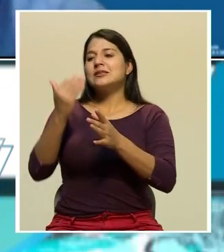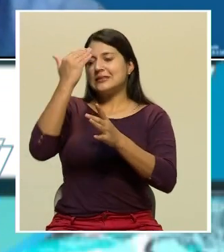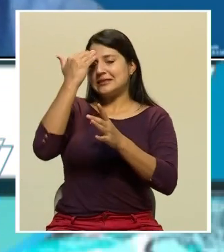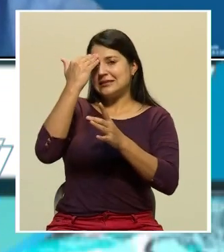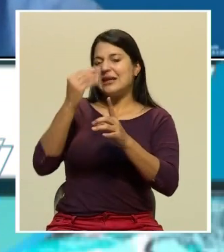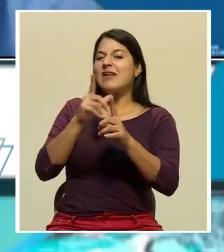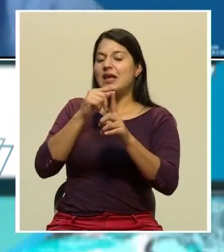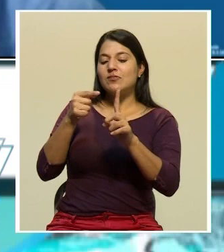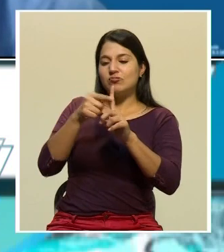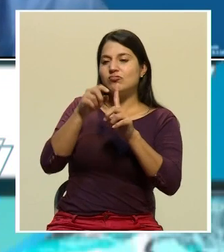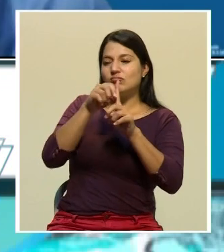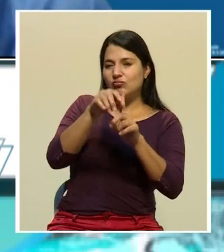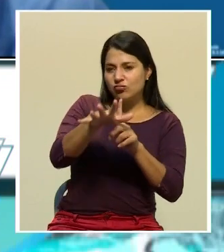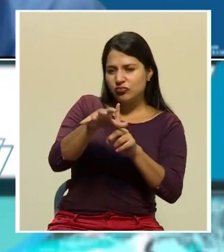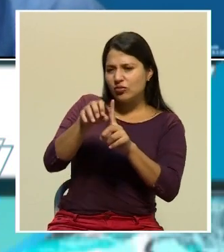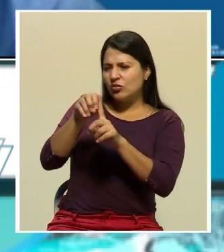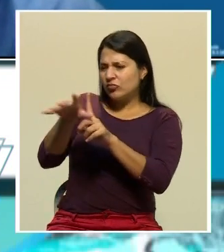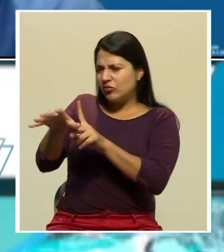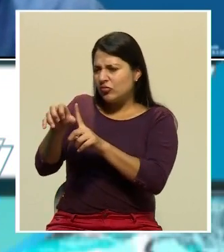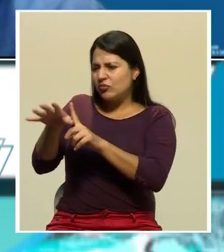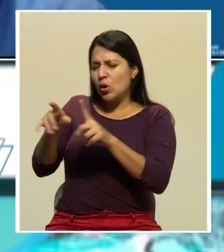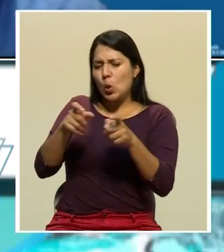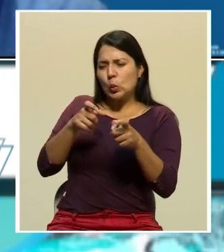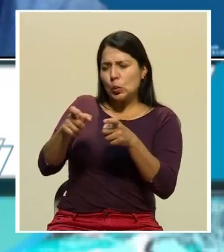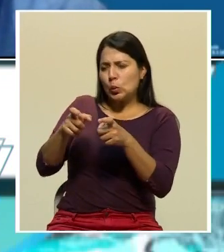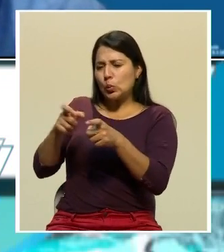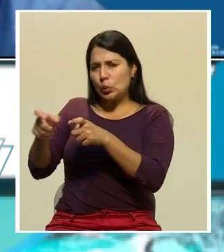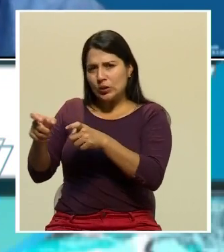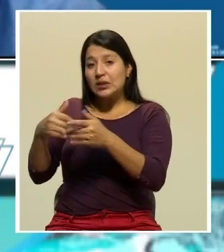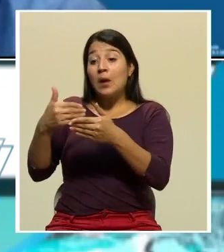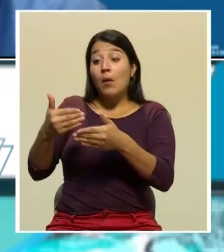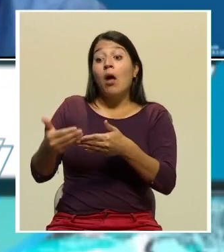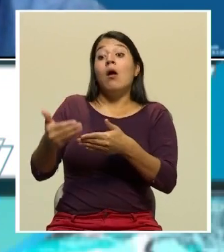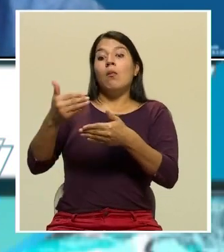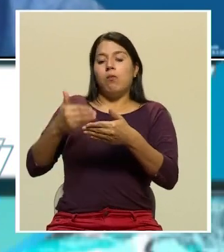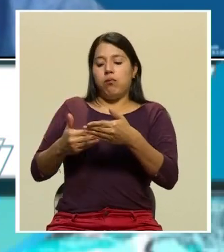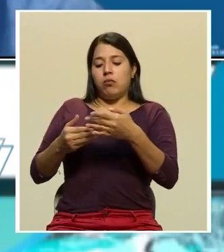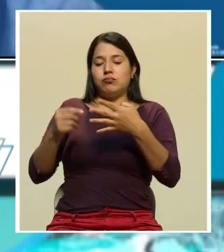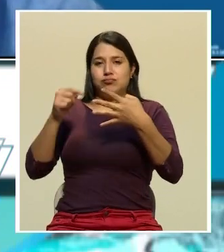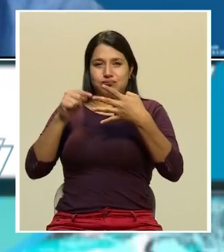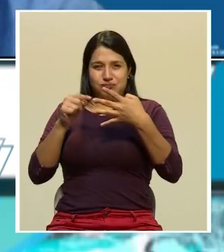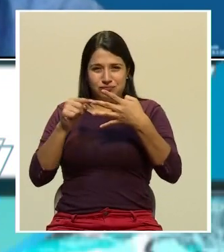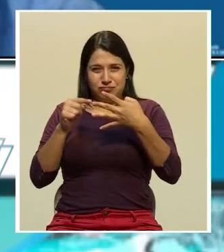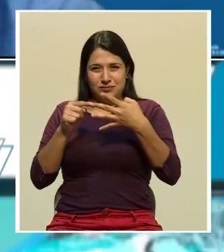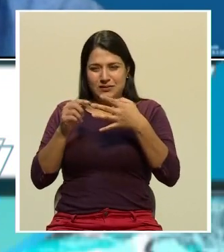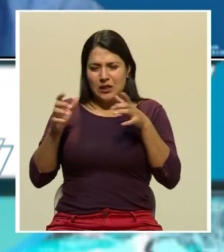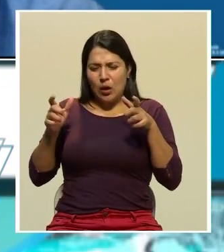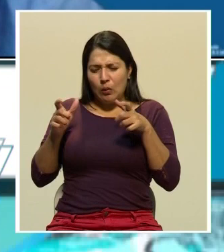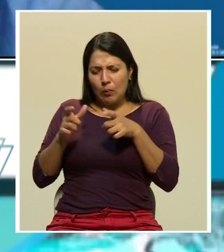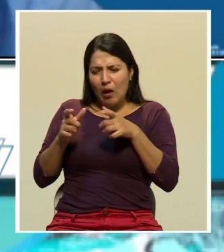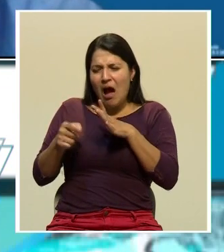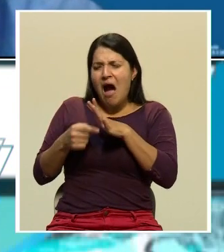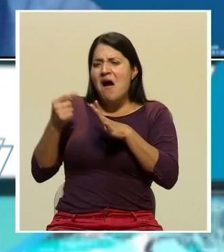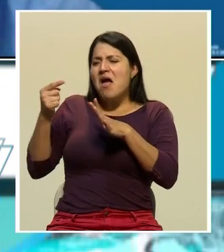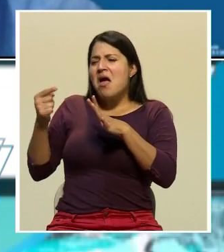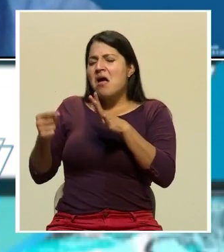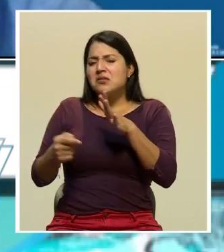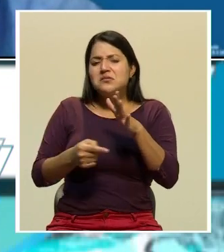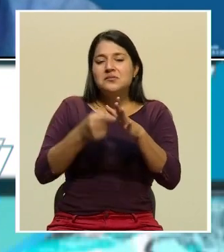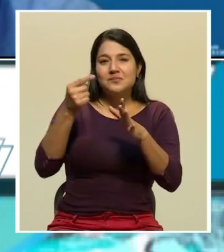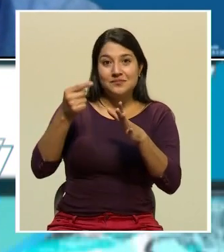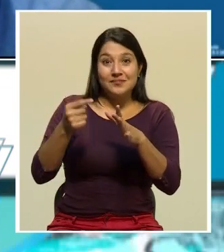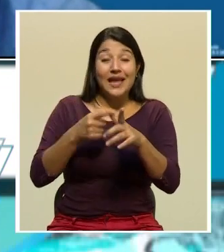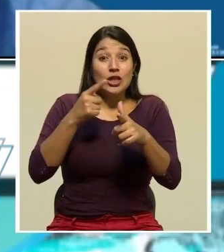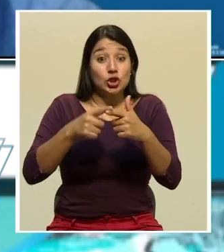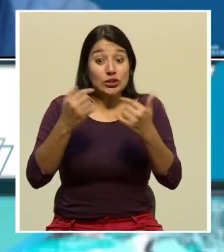por casos y luego ya son casos esporádicos. Ese es el proceso que se sigue en todo brote epidémico. Entonces, ahorita estamos en el momento de